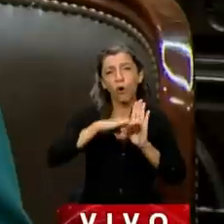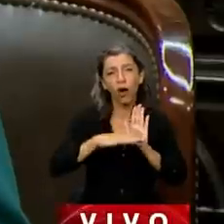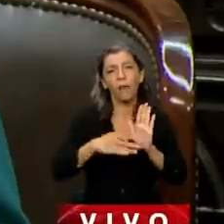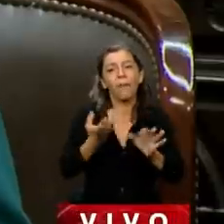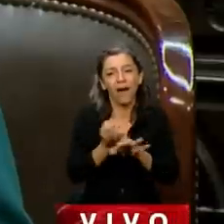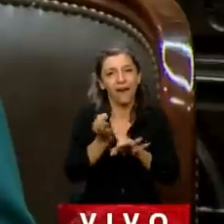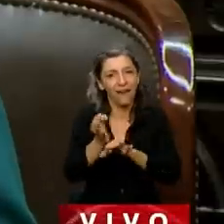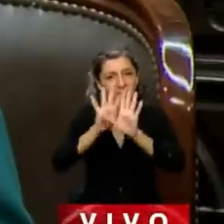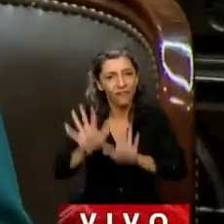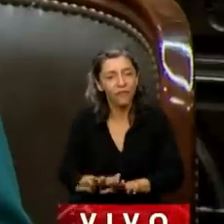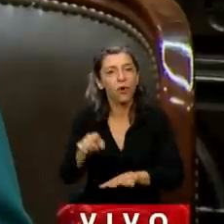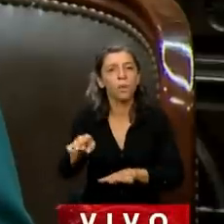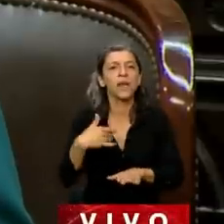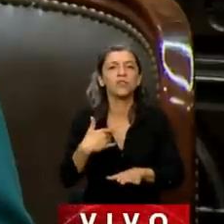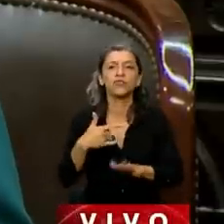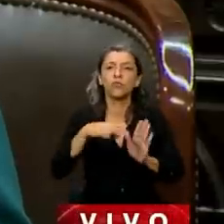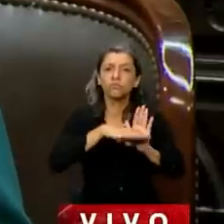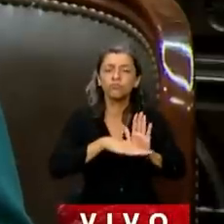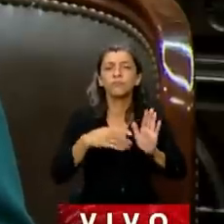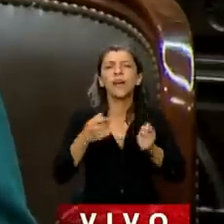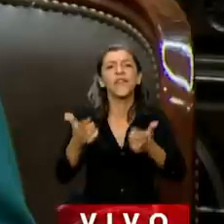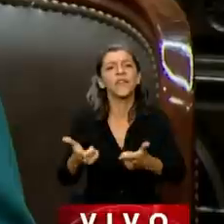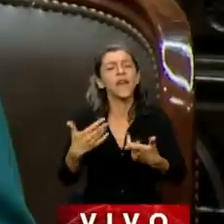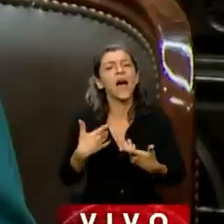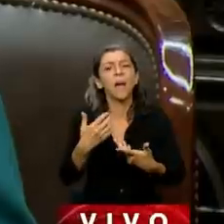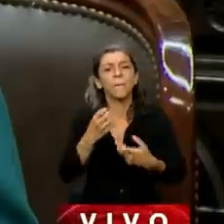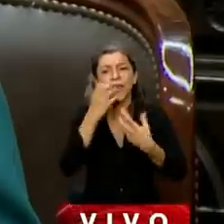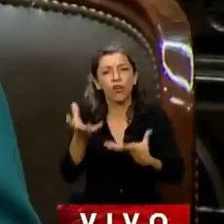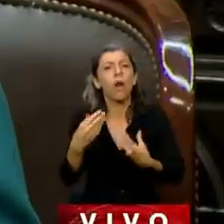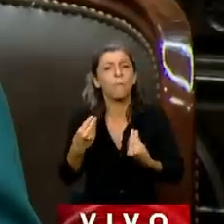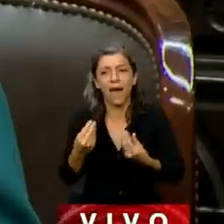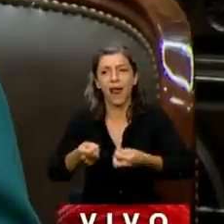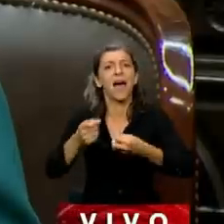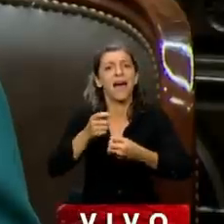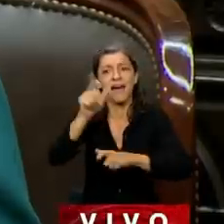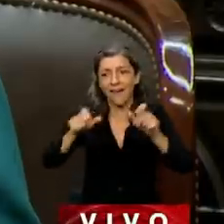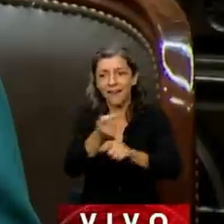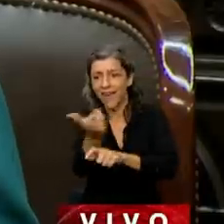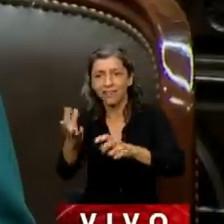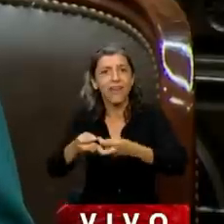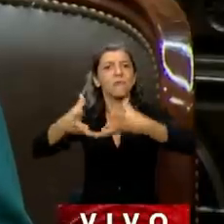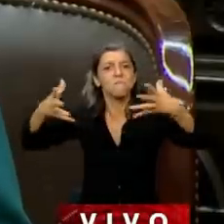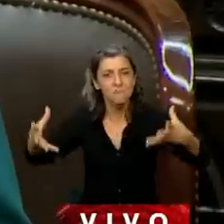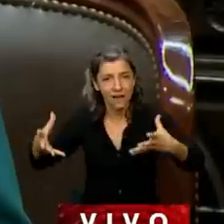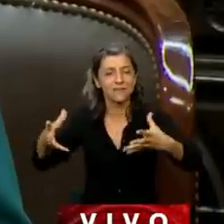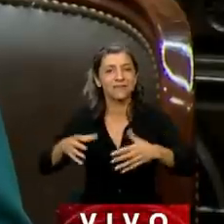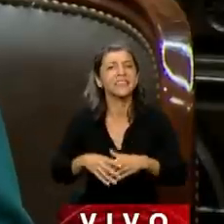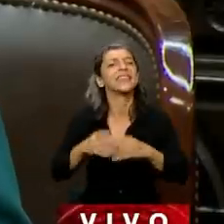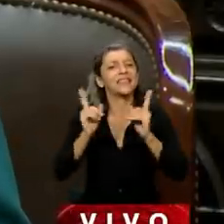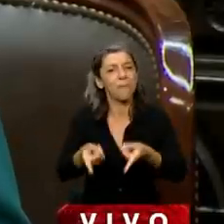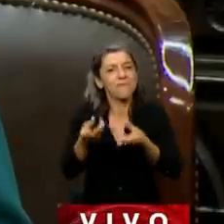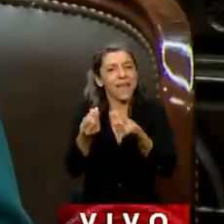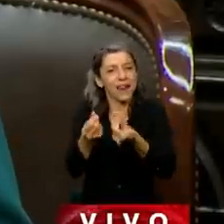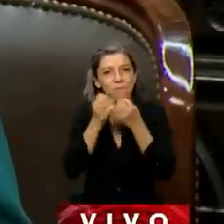ha mejorado sustantivamente el número y la calidad de enfermeras y enfermeros. Claramente tenemos